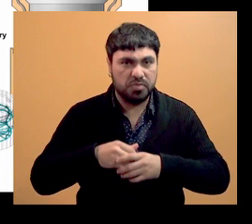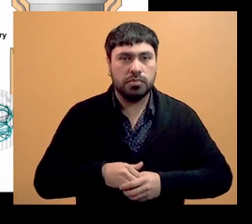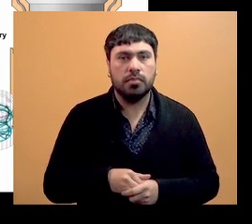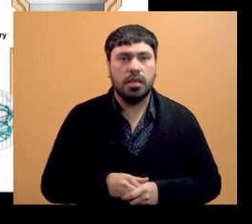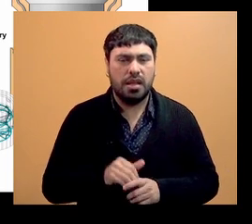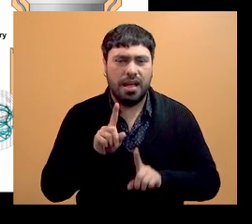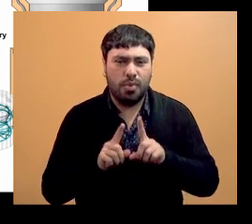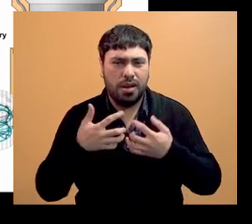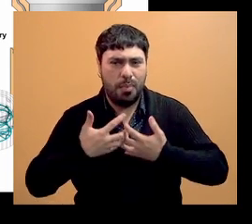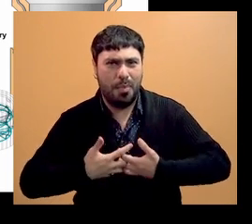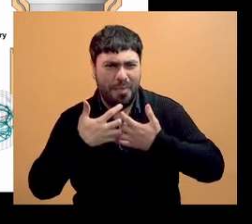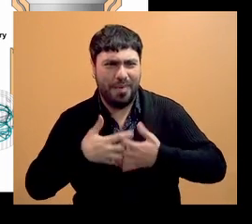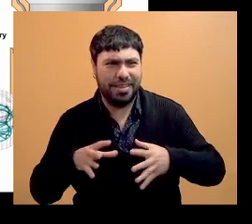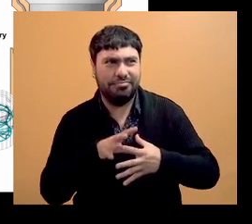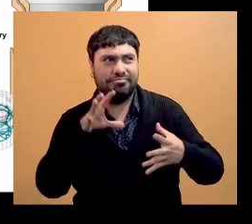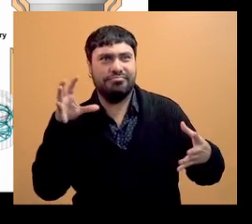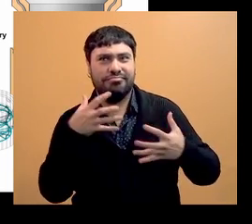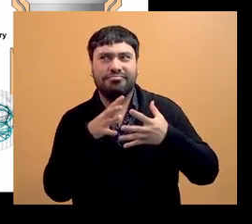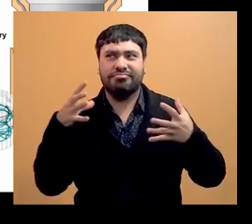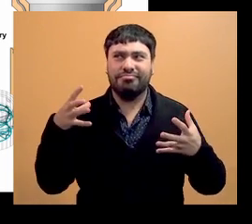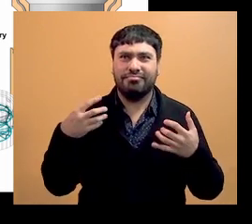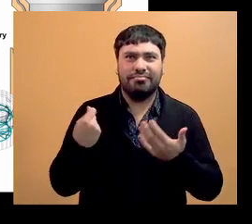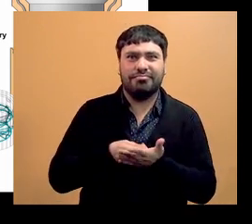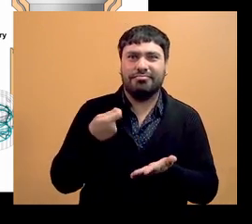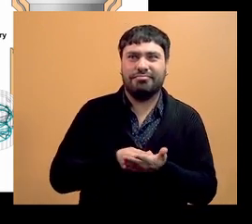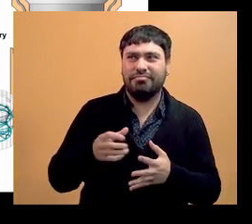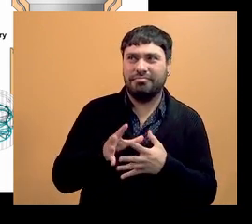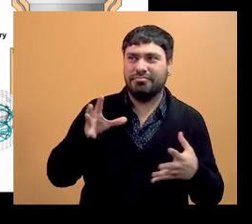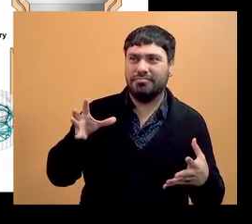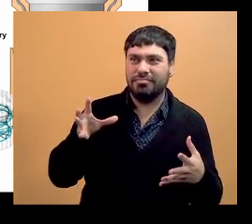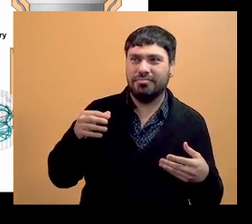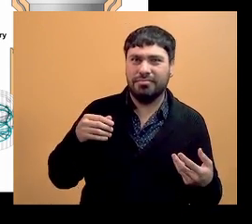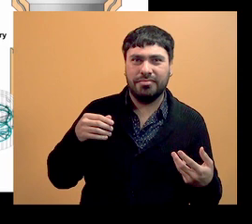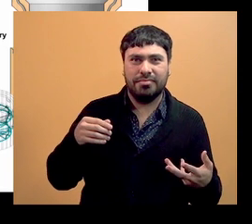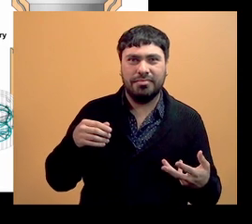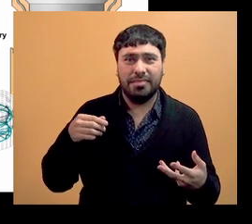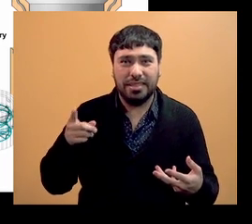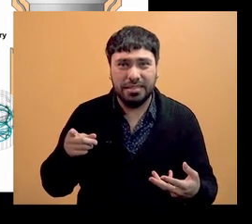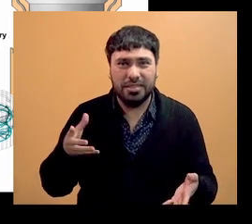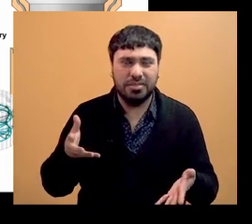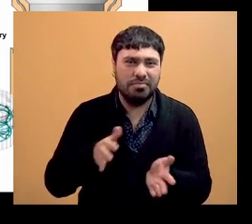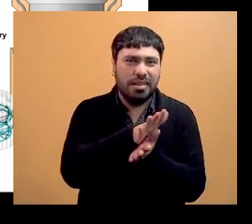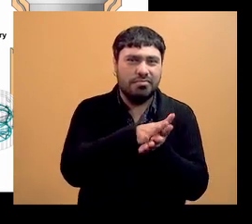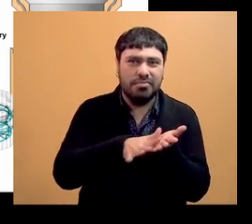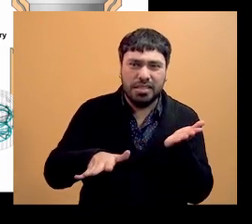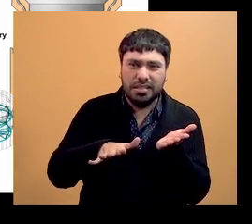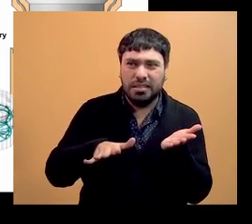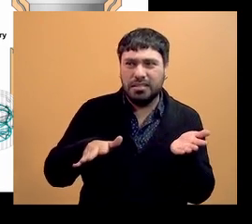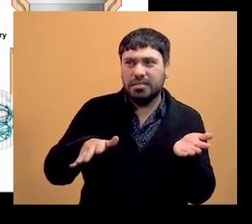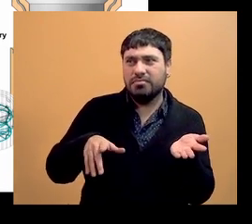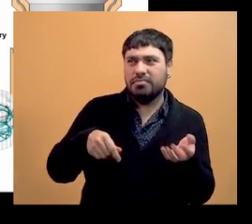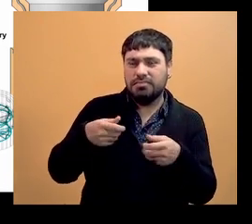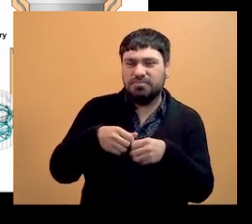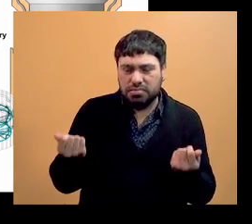que son bastante grandes y costosas, básicamente lo único que hacen es imprimir y romper, lo que se conoce como tensile testing o